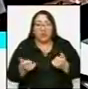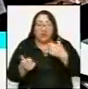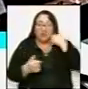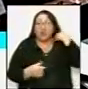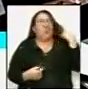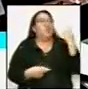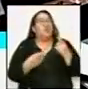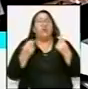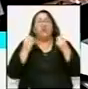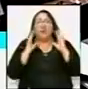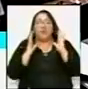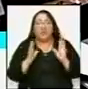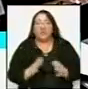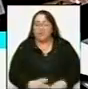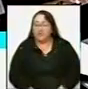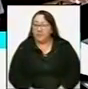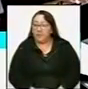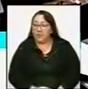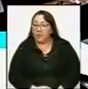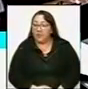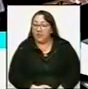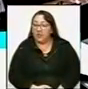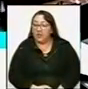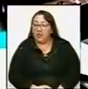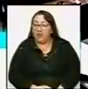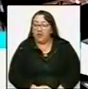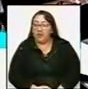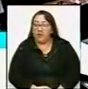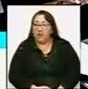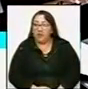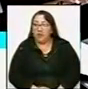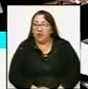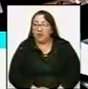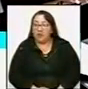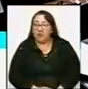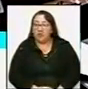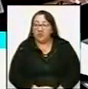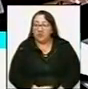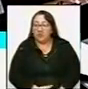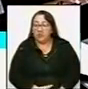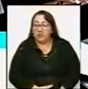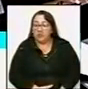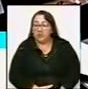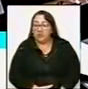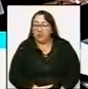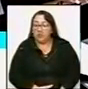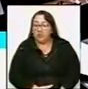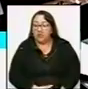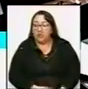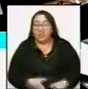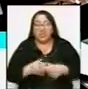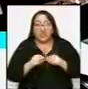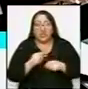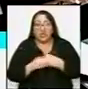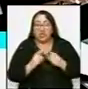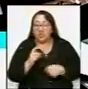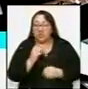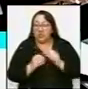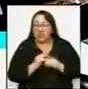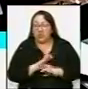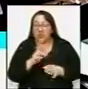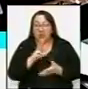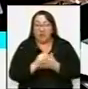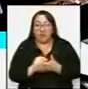le llaman la atención que no tiene el mínimo y le dan 3 meses para que subsane y sigue funcionando. Si no subsane en